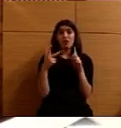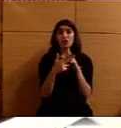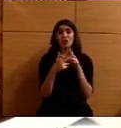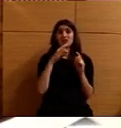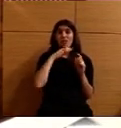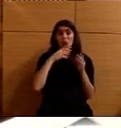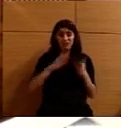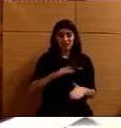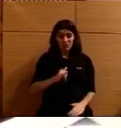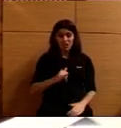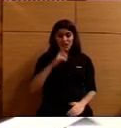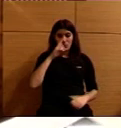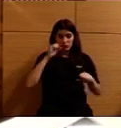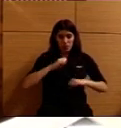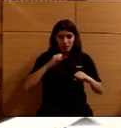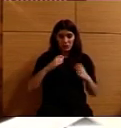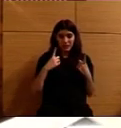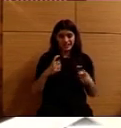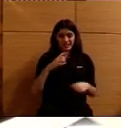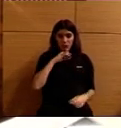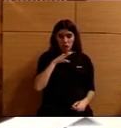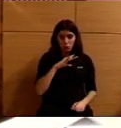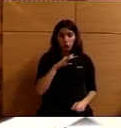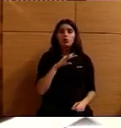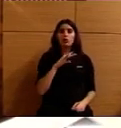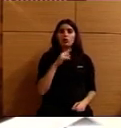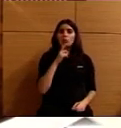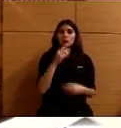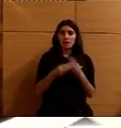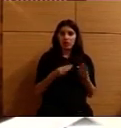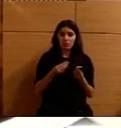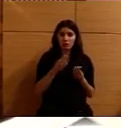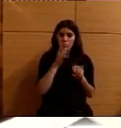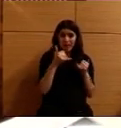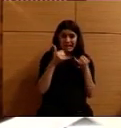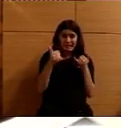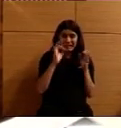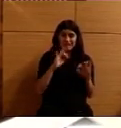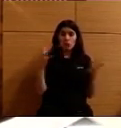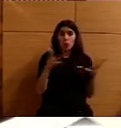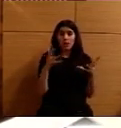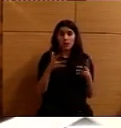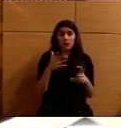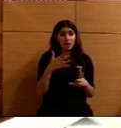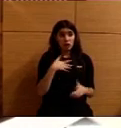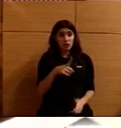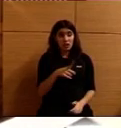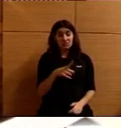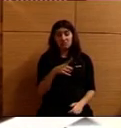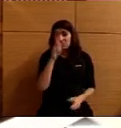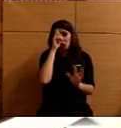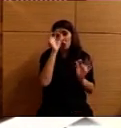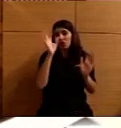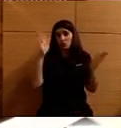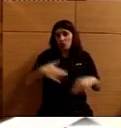niños, tienes personas mayores y necesitas tener esa energía, para que haya una línea que sea además especial, pues poco sentido